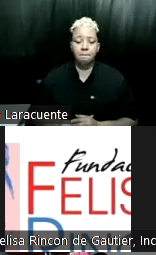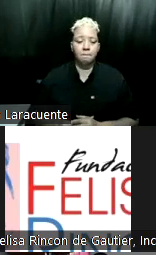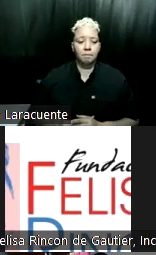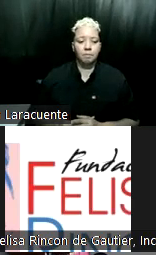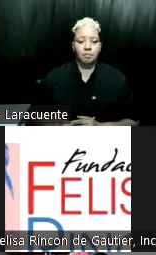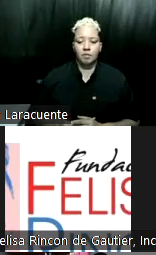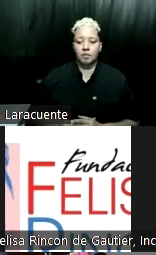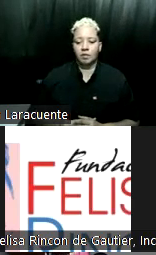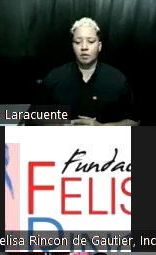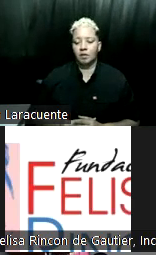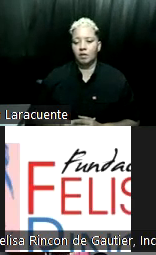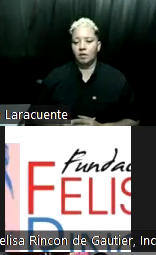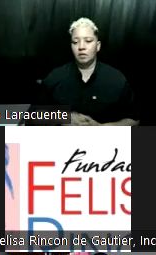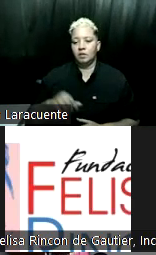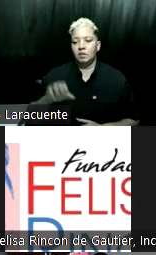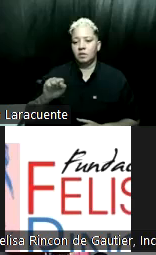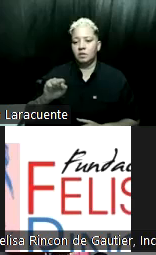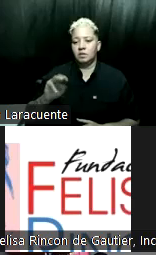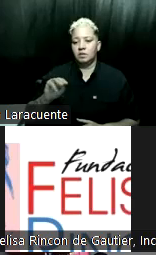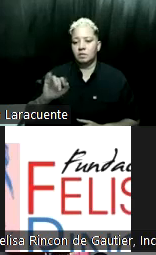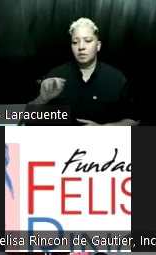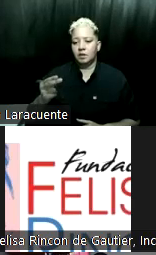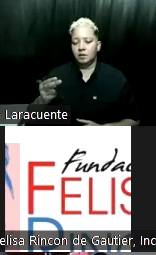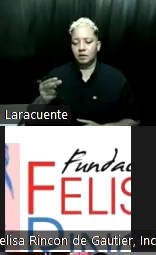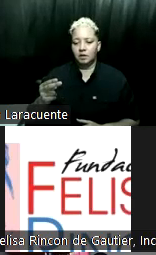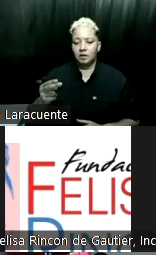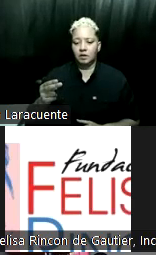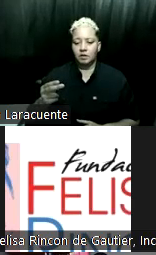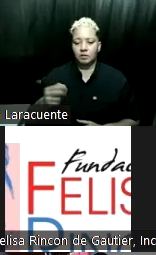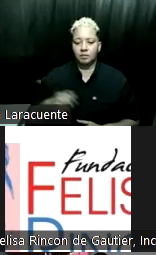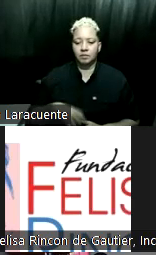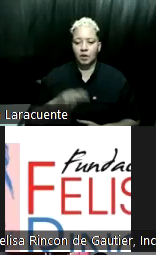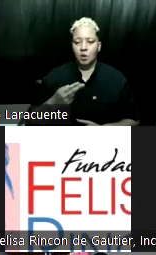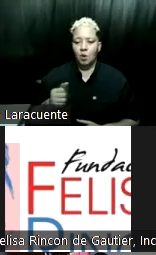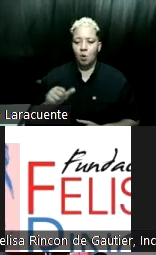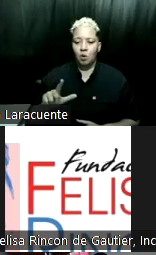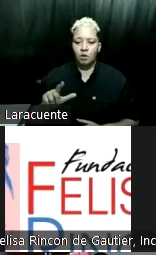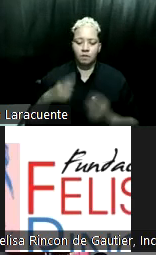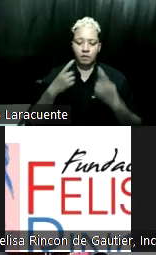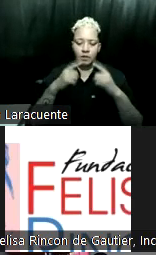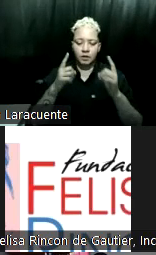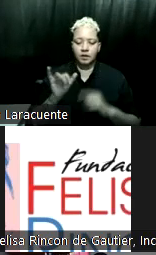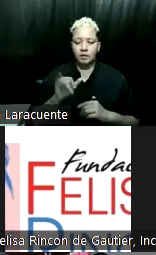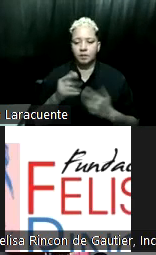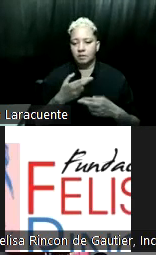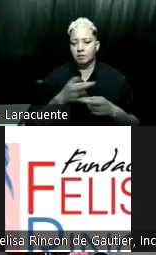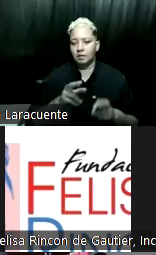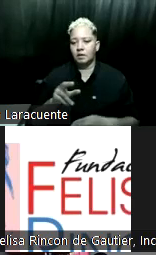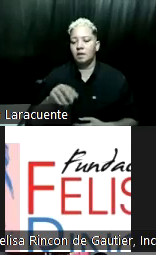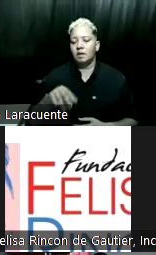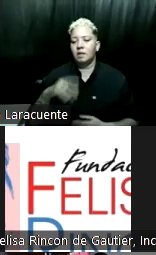Naismith Hall of Fame, pues también tenemos el Salón de la Fama de la FIBA.